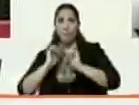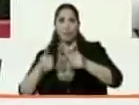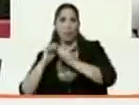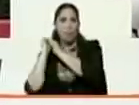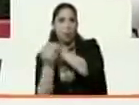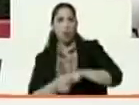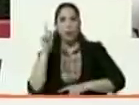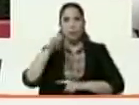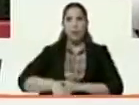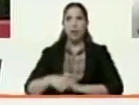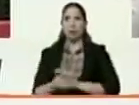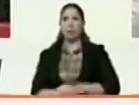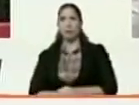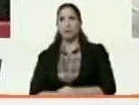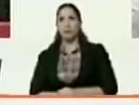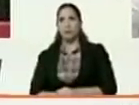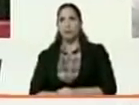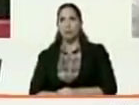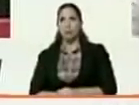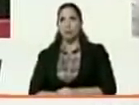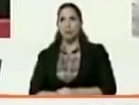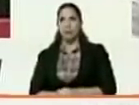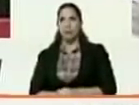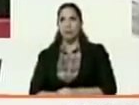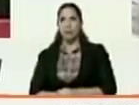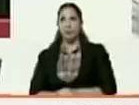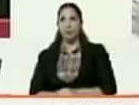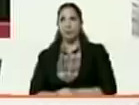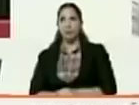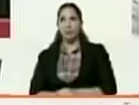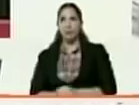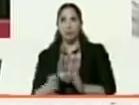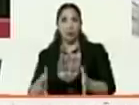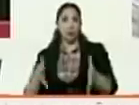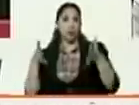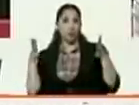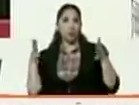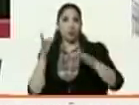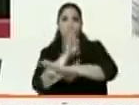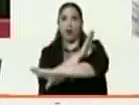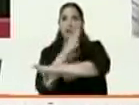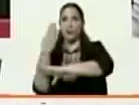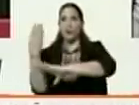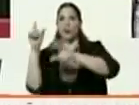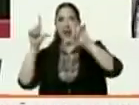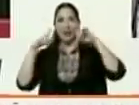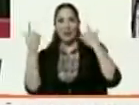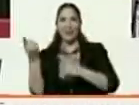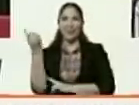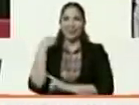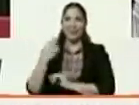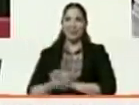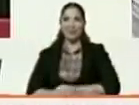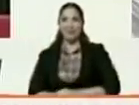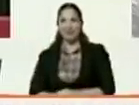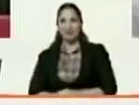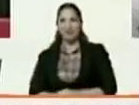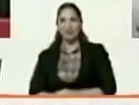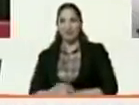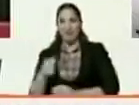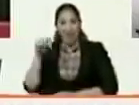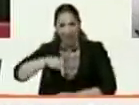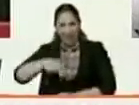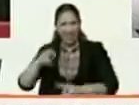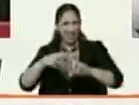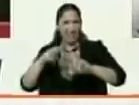comenzó también el brazo nuestro a calentarse. Por cierto, ganaron los tiburones de La Guaira ayer. Aquí en Táchira no hay ni